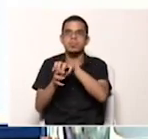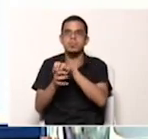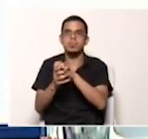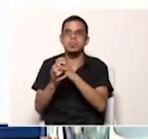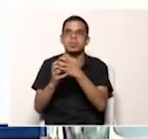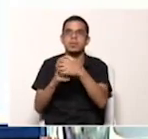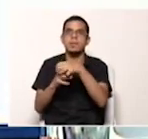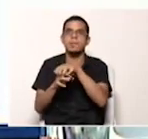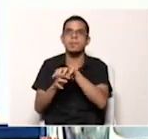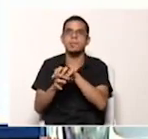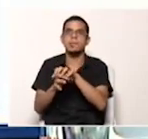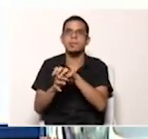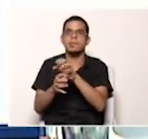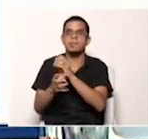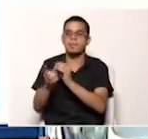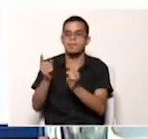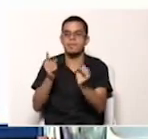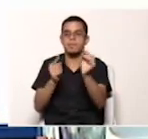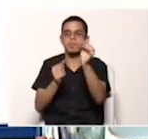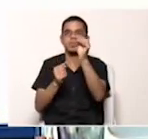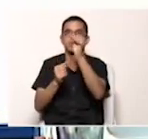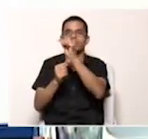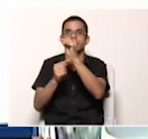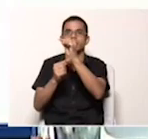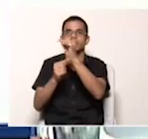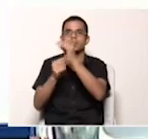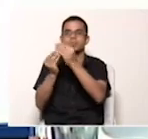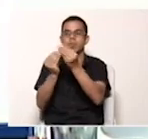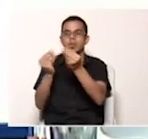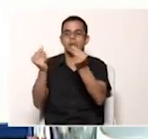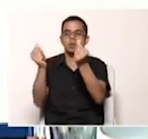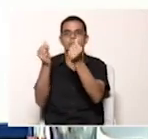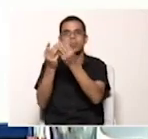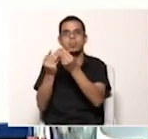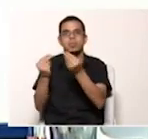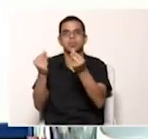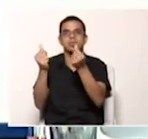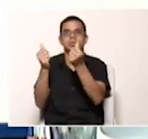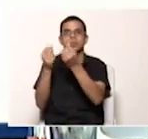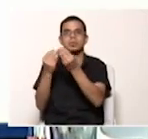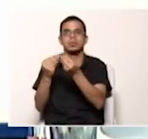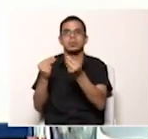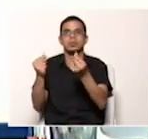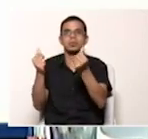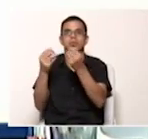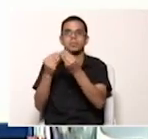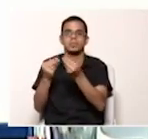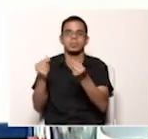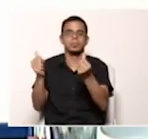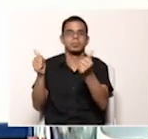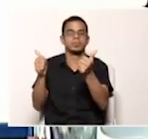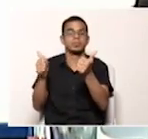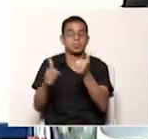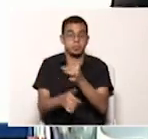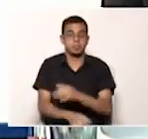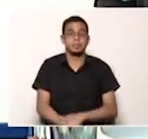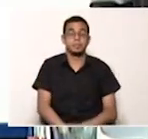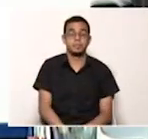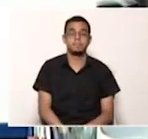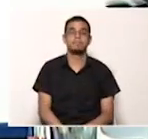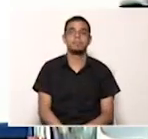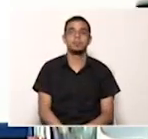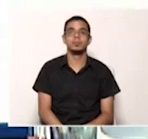ese sólido del café y lo va a solubilizar, se va a disolver y